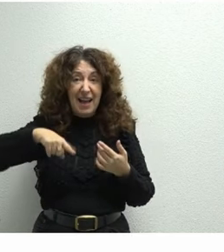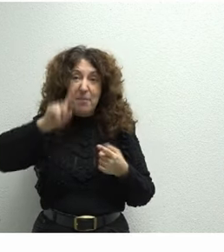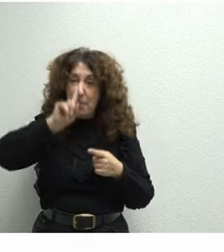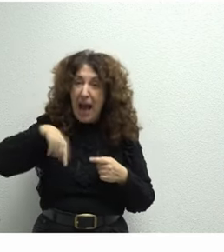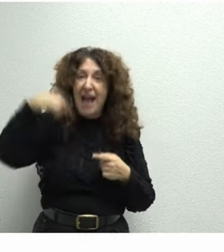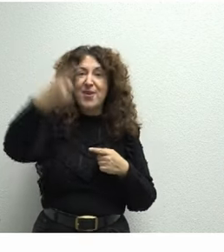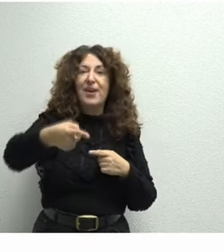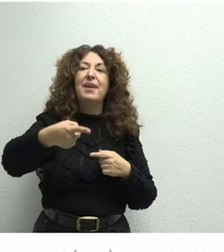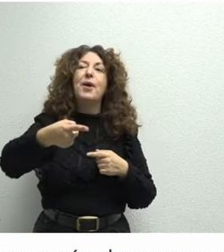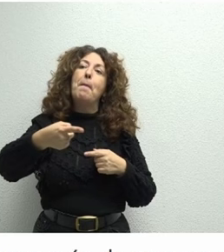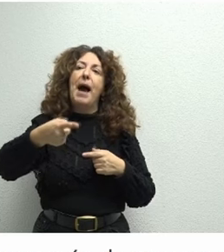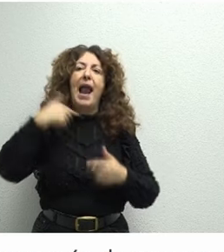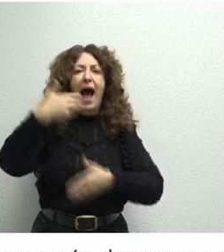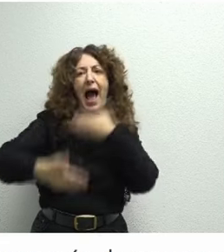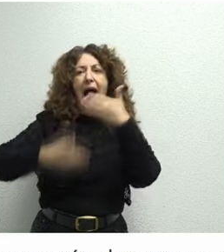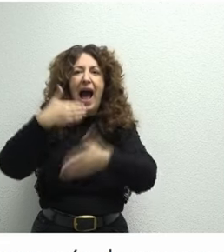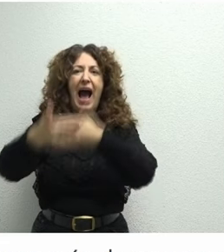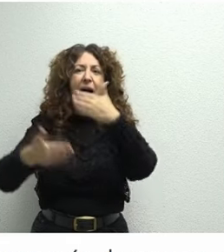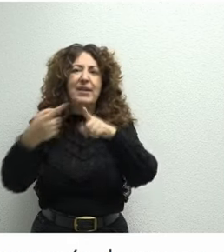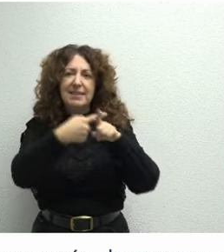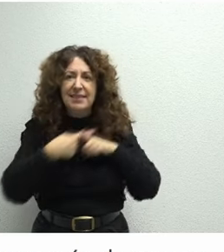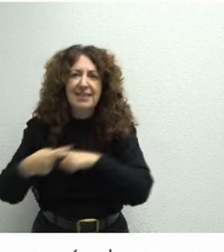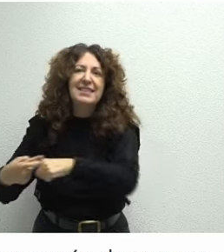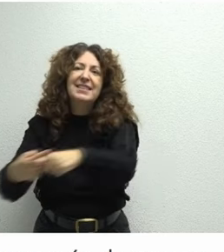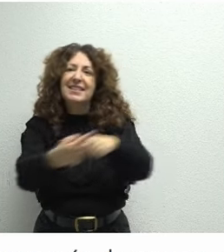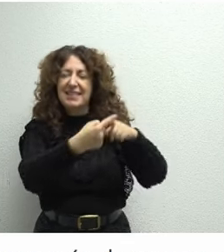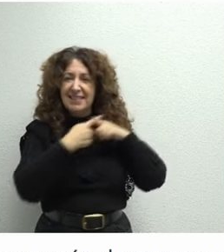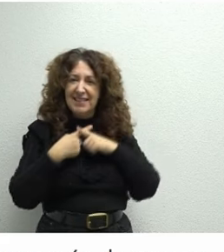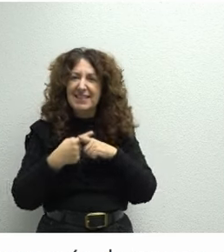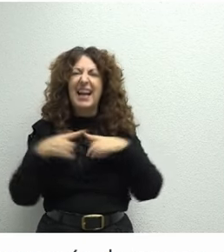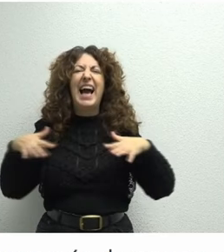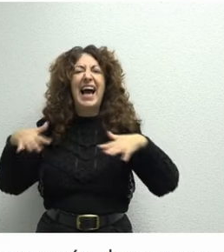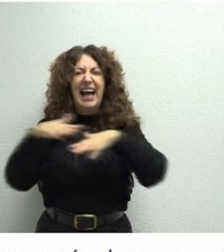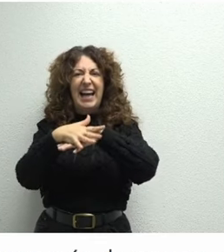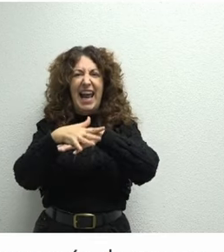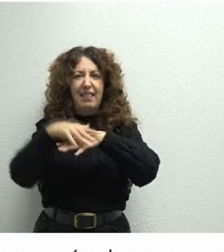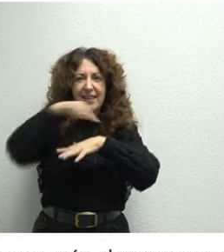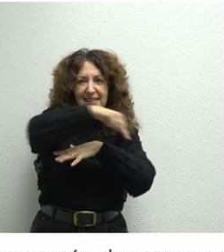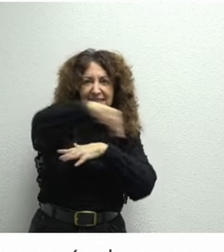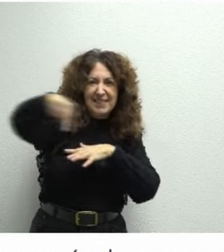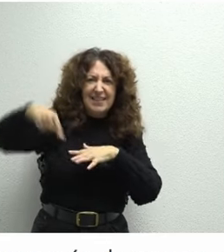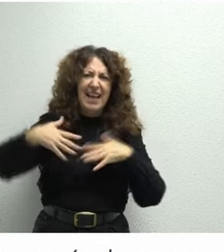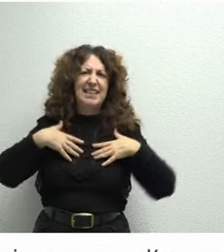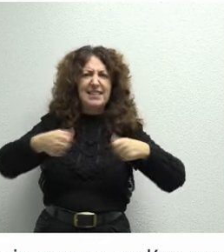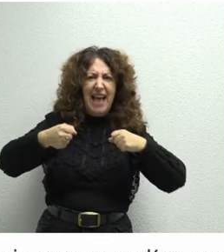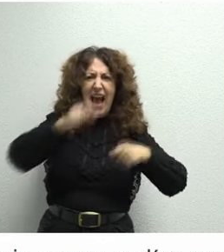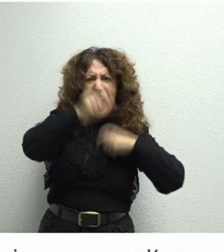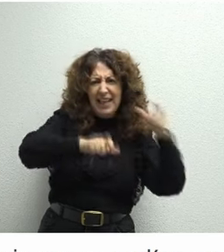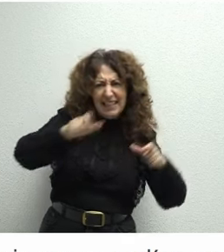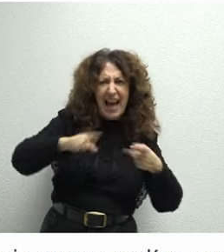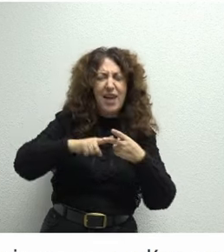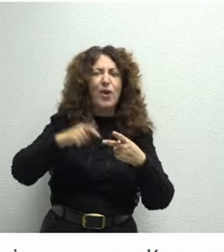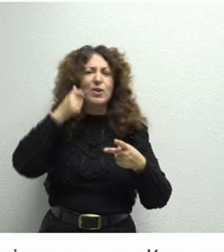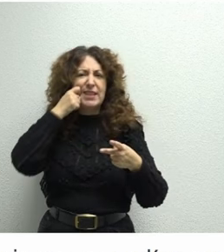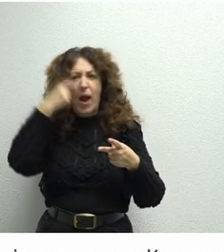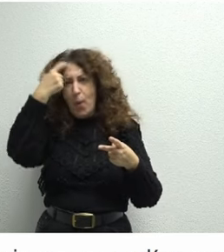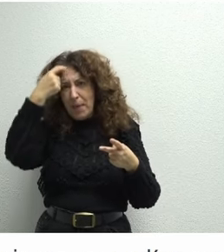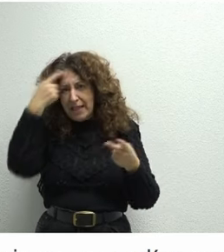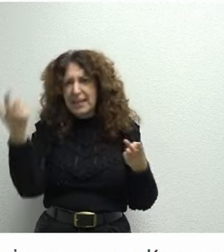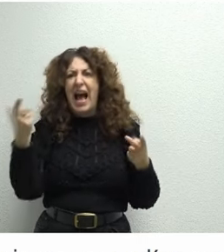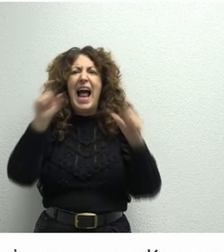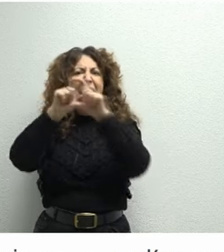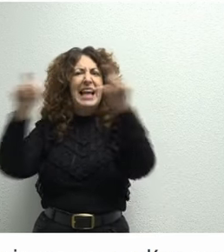año para poder ir avanzando de manera compartida con esta red de de sanitarios de Salud Mental y de